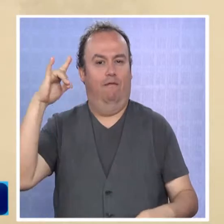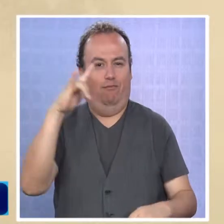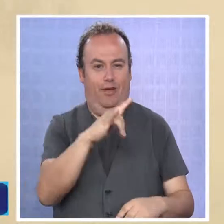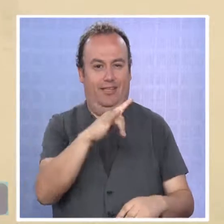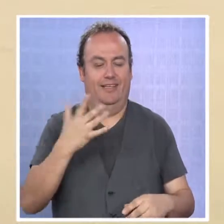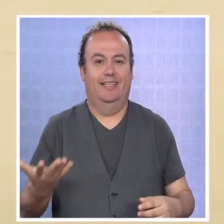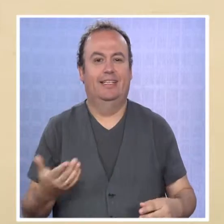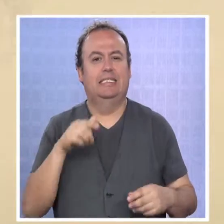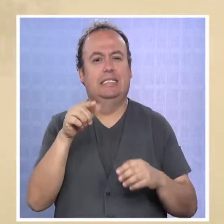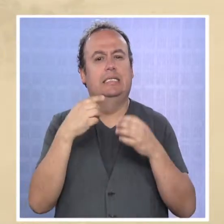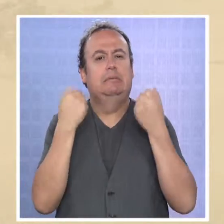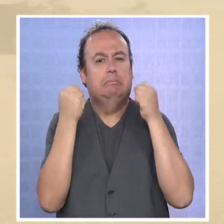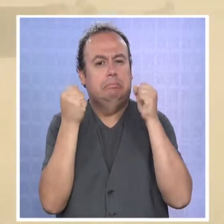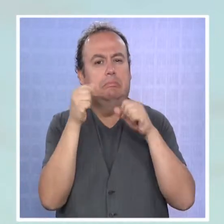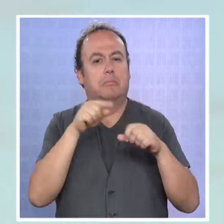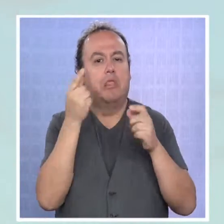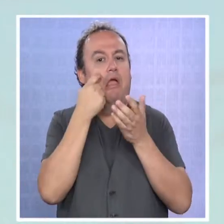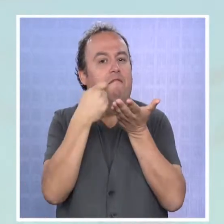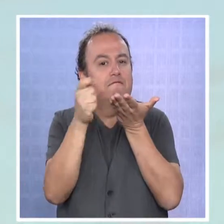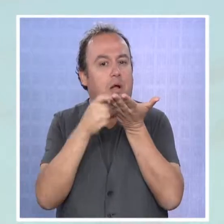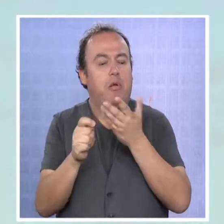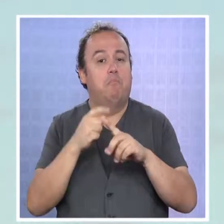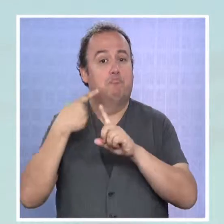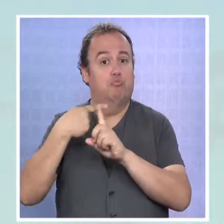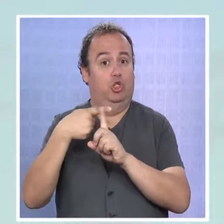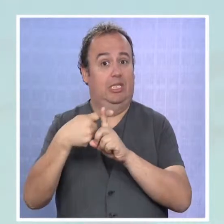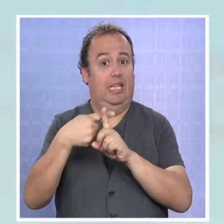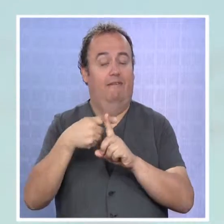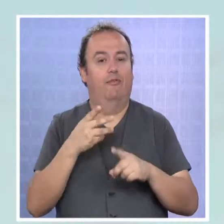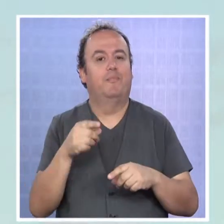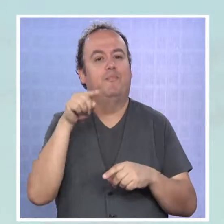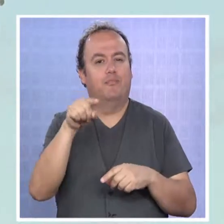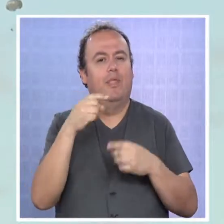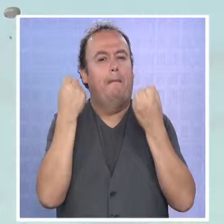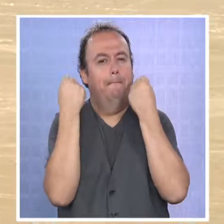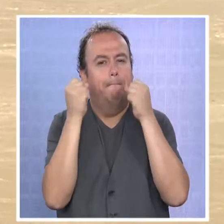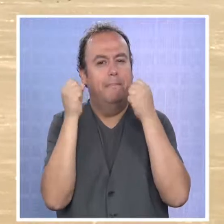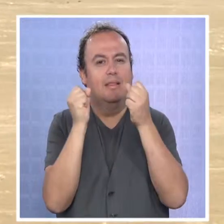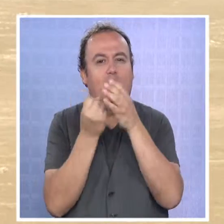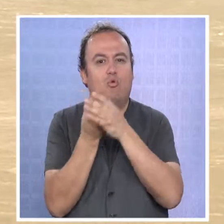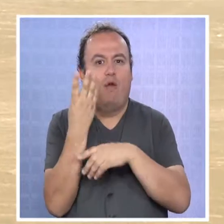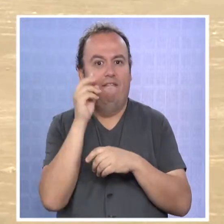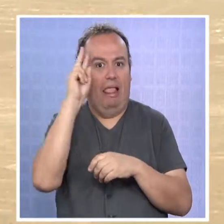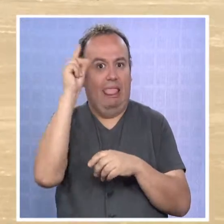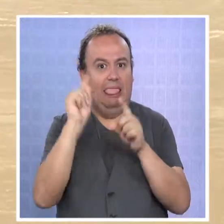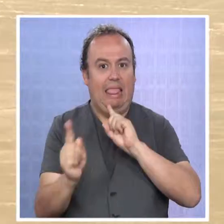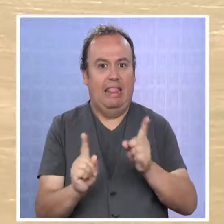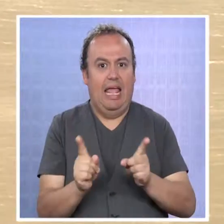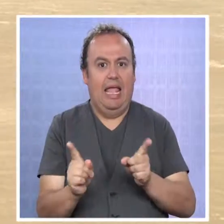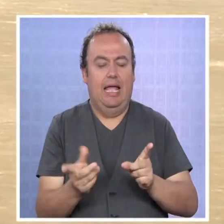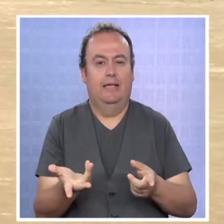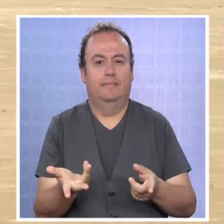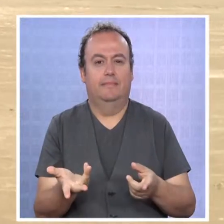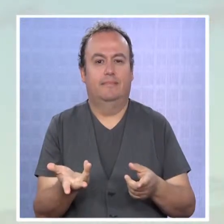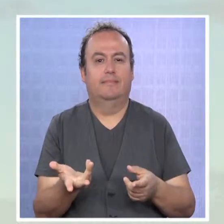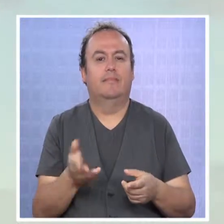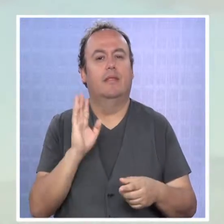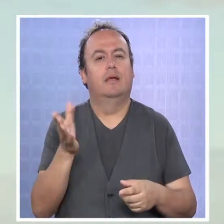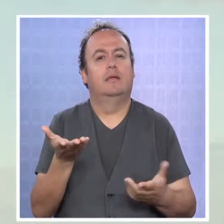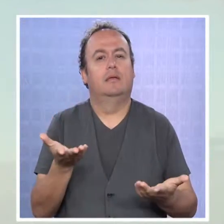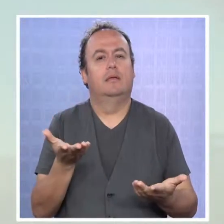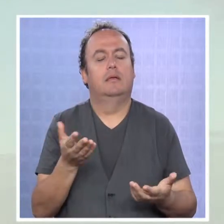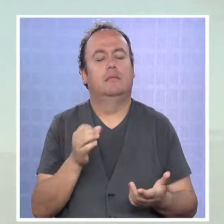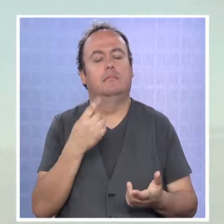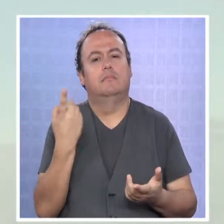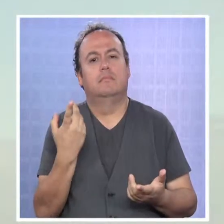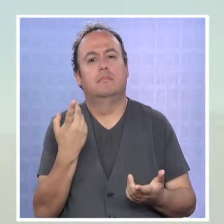ejercicio que fue evaluado positivamente y que permitió poner en práctica nuevas estrategias. Una de las